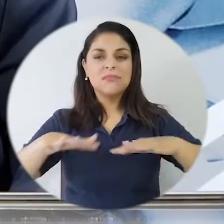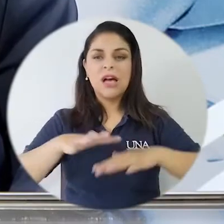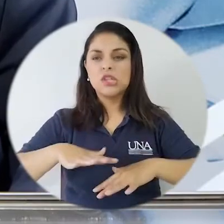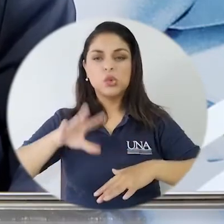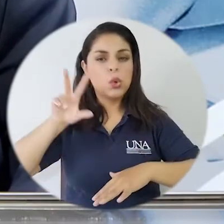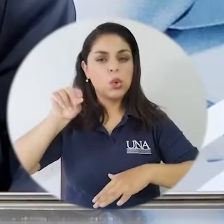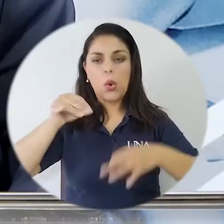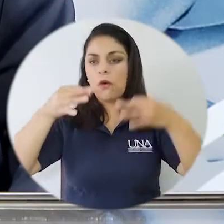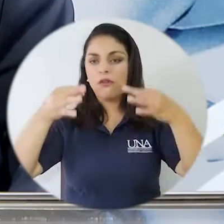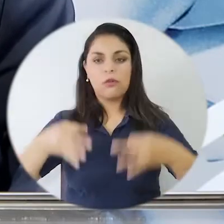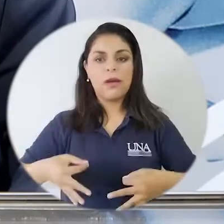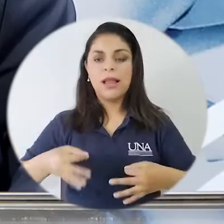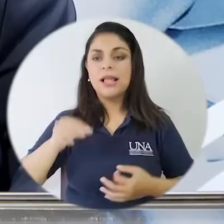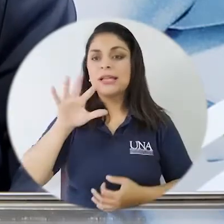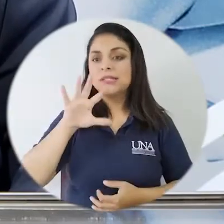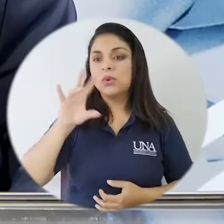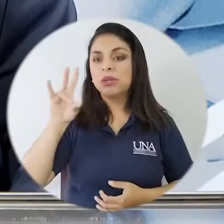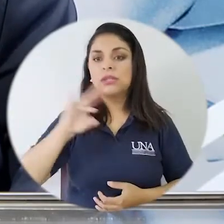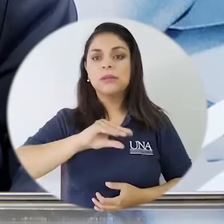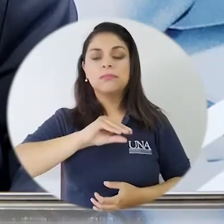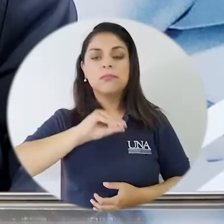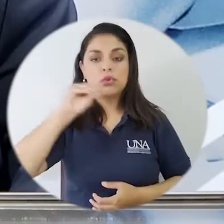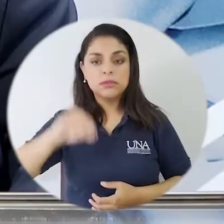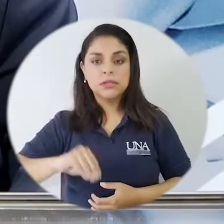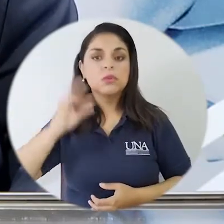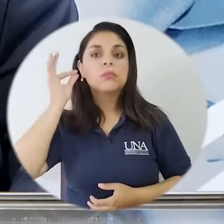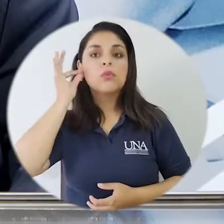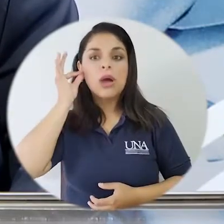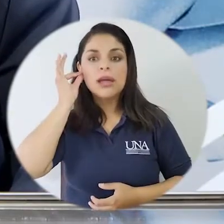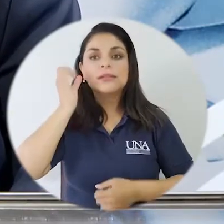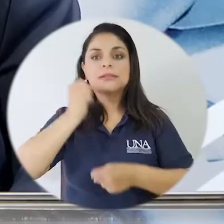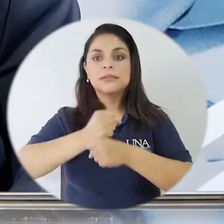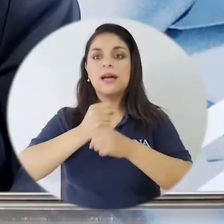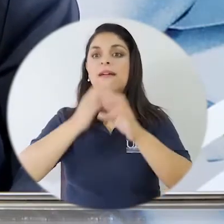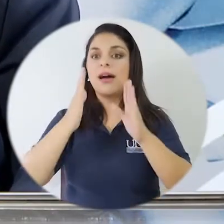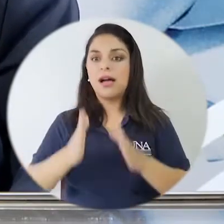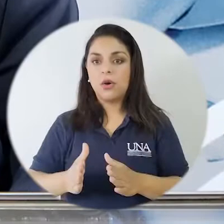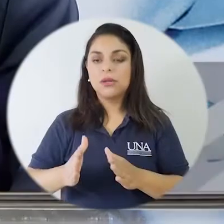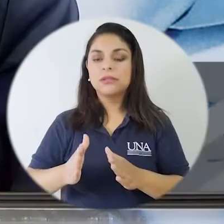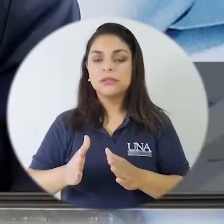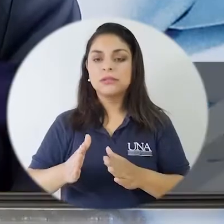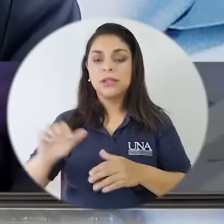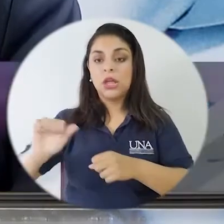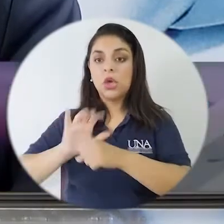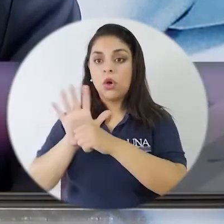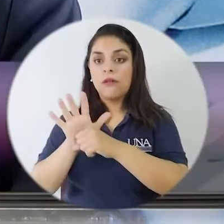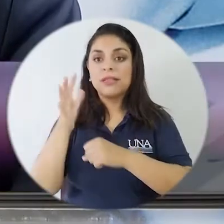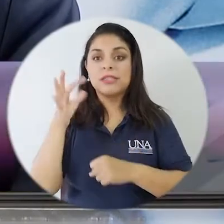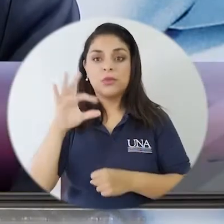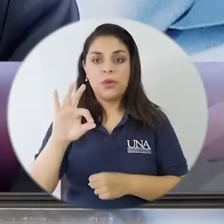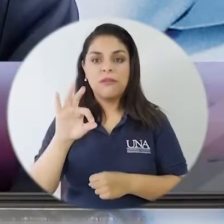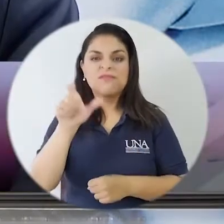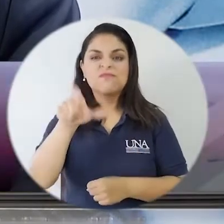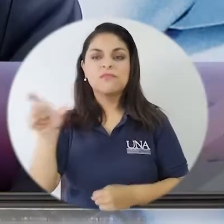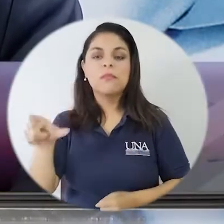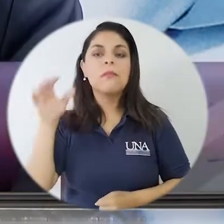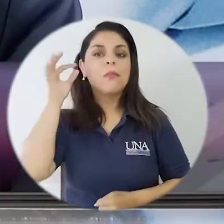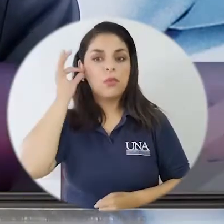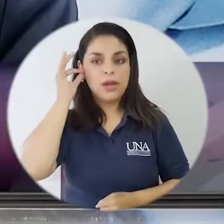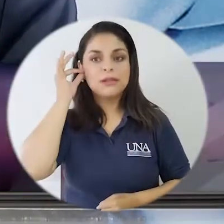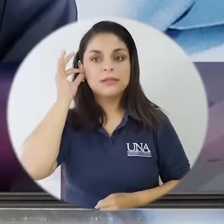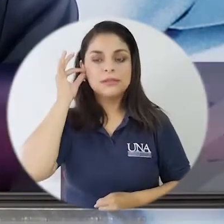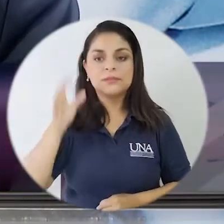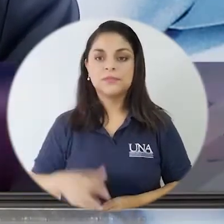informal. Muchas de ellas mujeres, un 57% de los trabajadores por COVID, teletrabajadores por